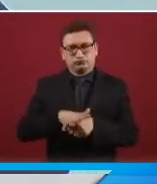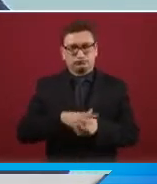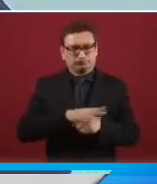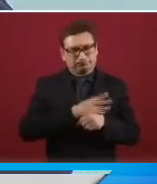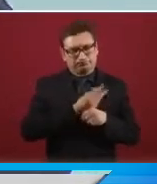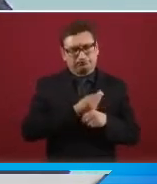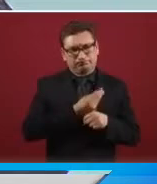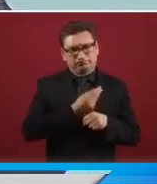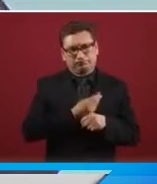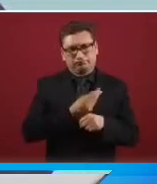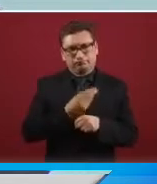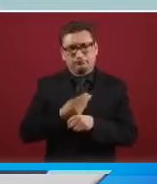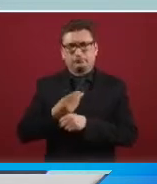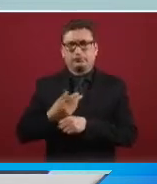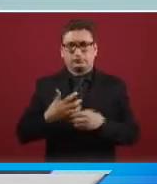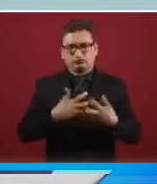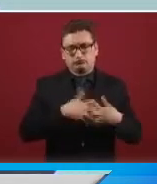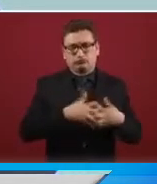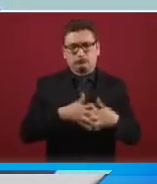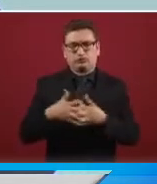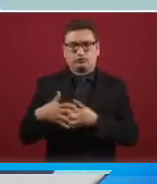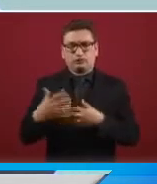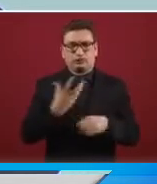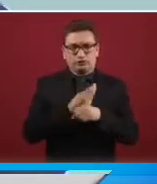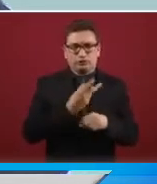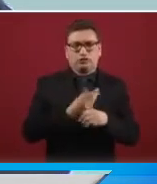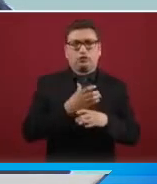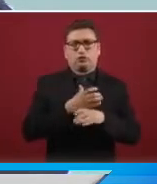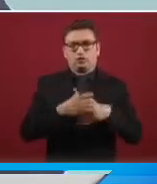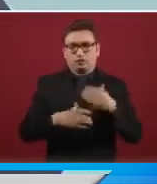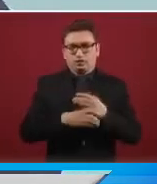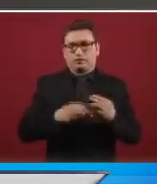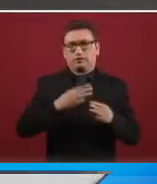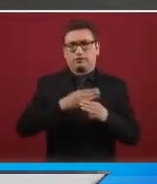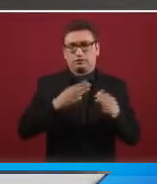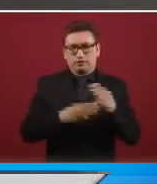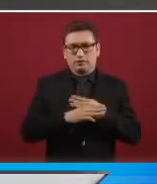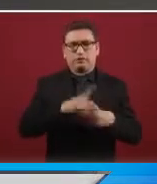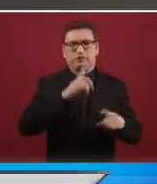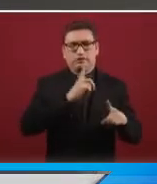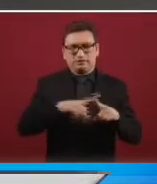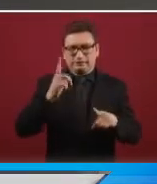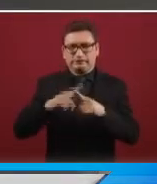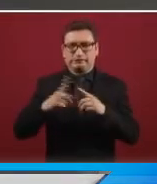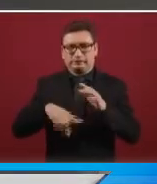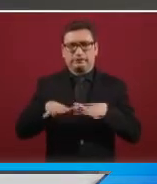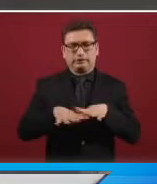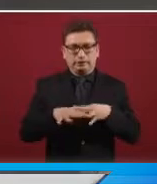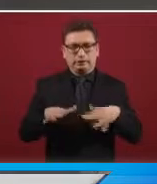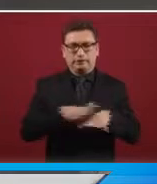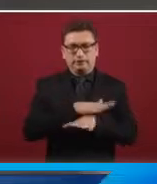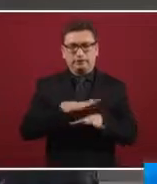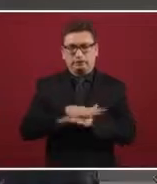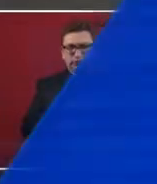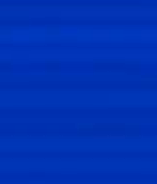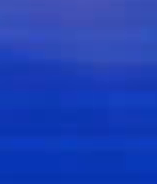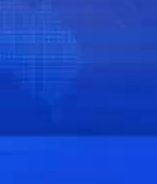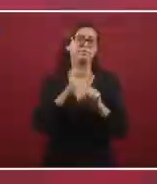barriles diarios y finalmente la construcción de la refinería de Dos Bocas Tabasco permitirá tener la autosuficiencia en